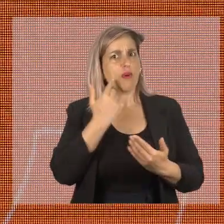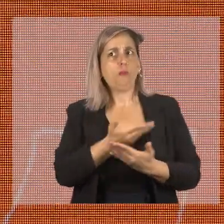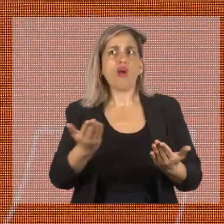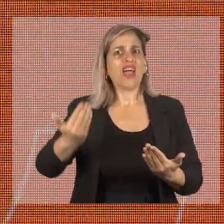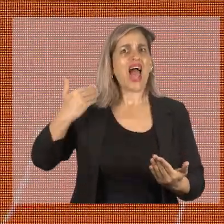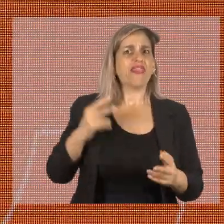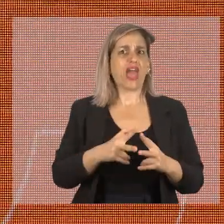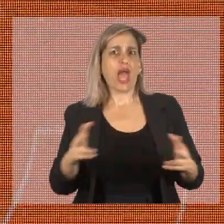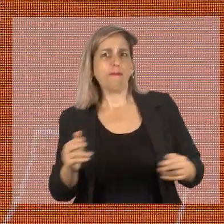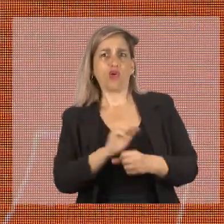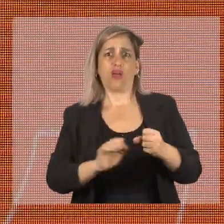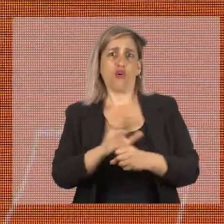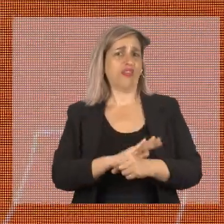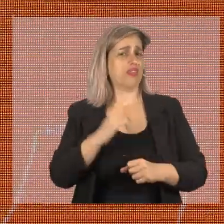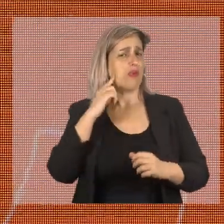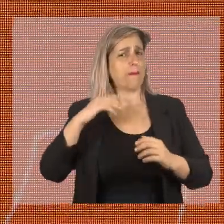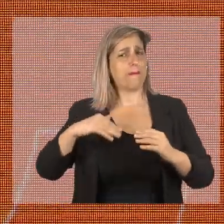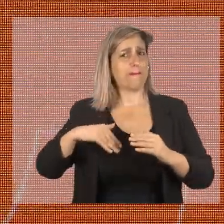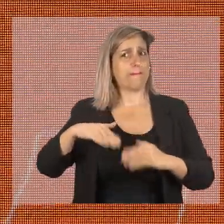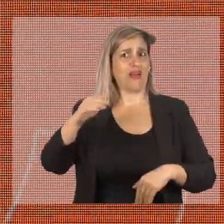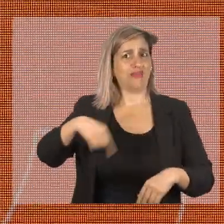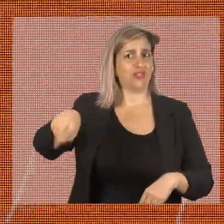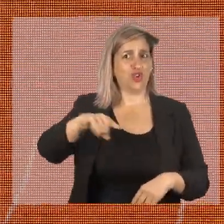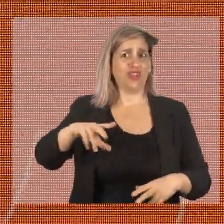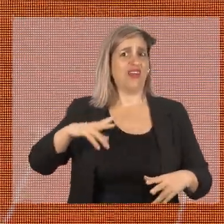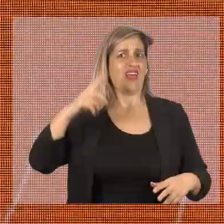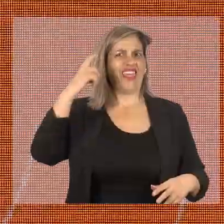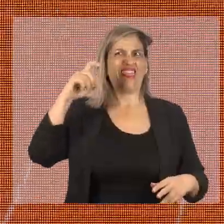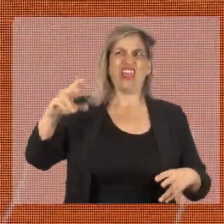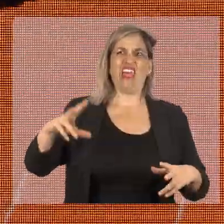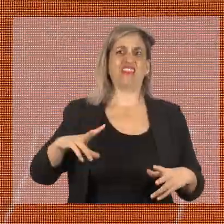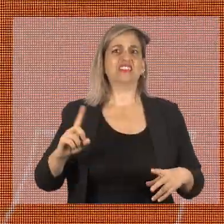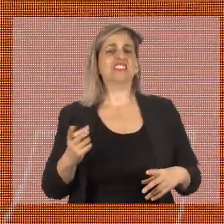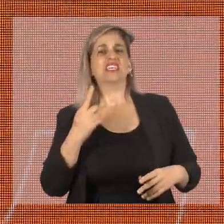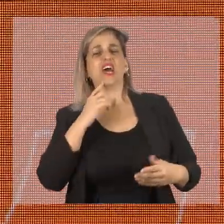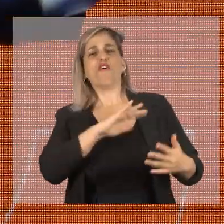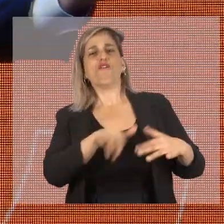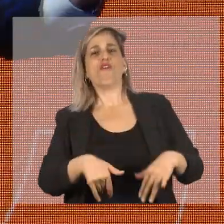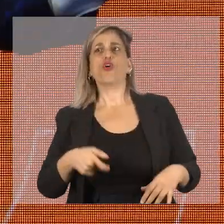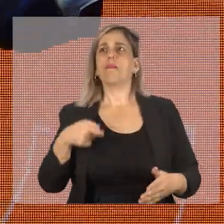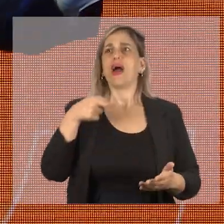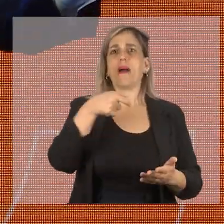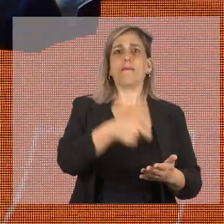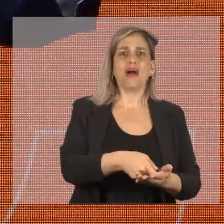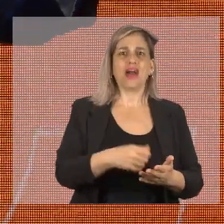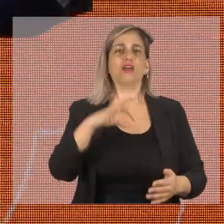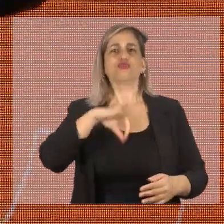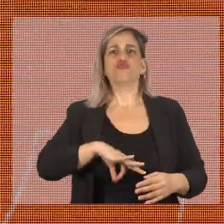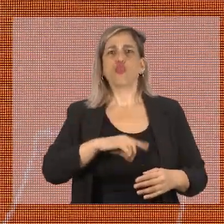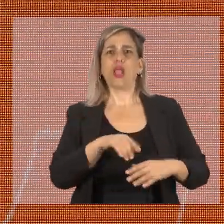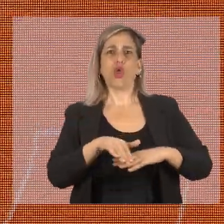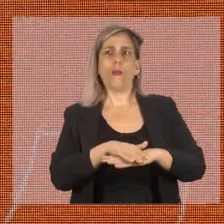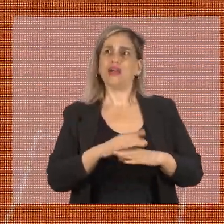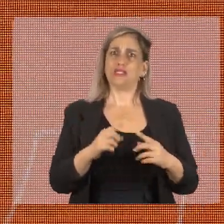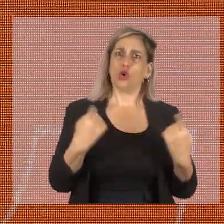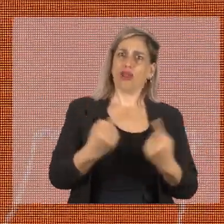época y la idea, la iniciativa era la renta básica universal, por un lado,